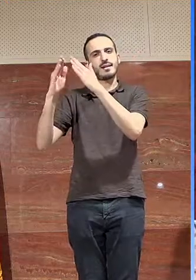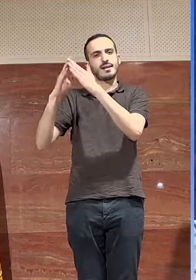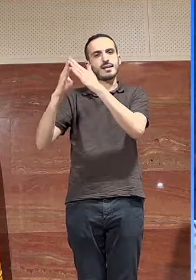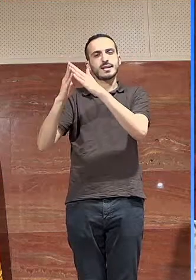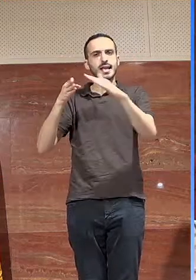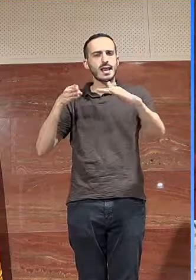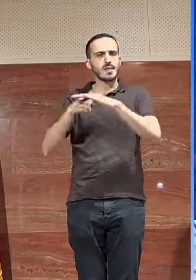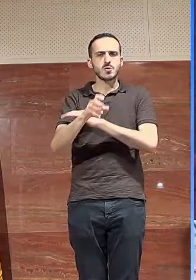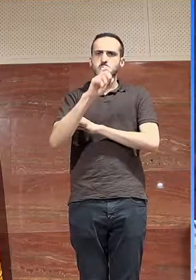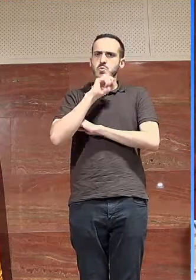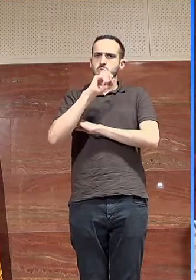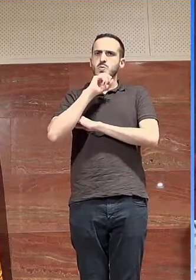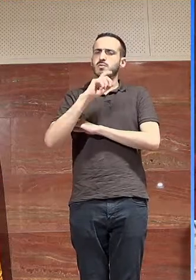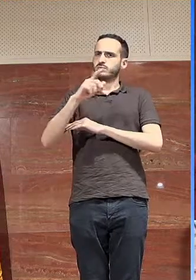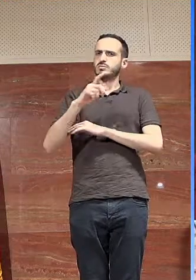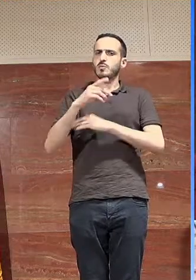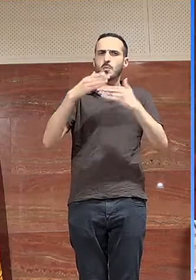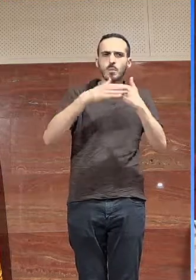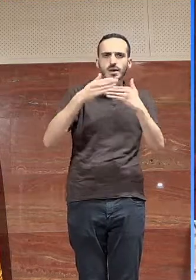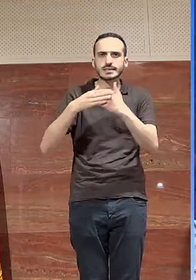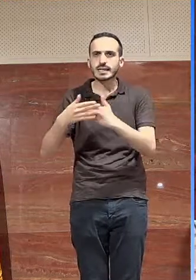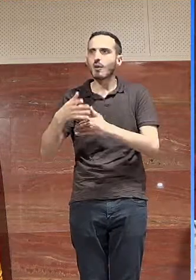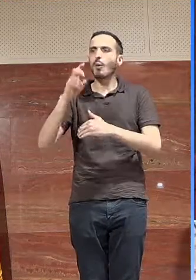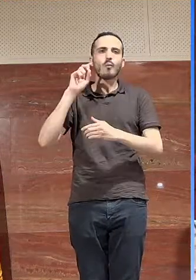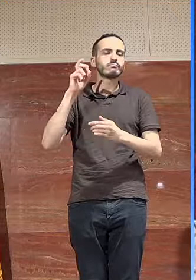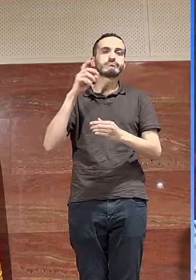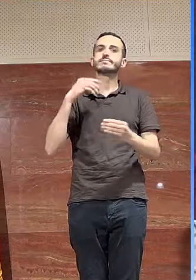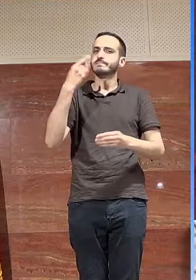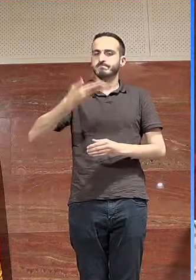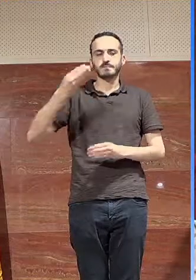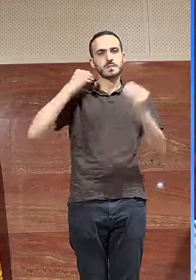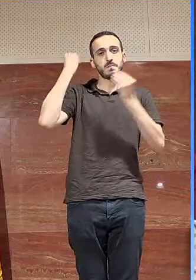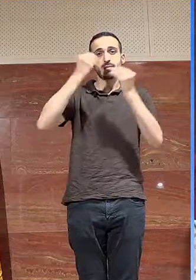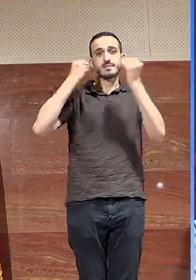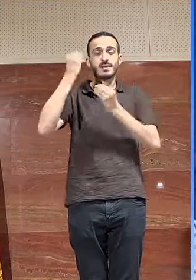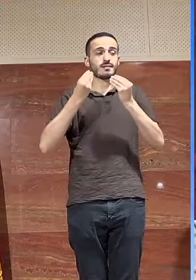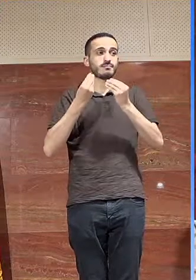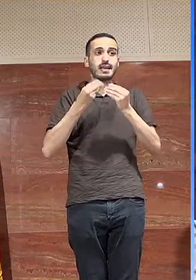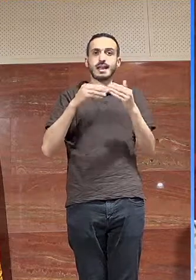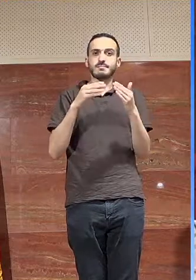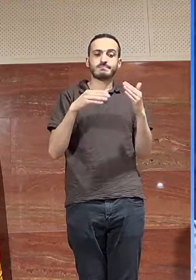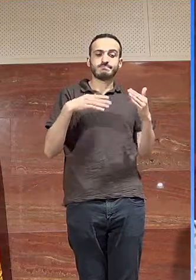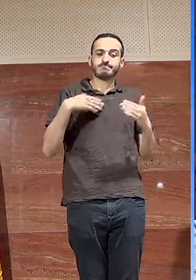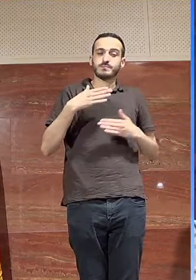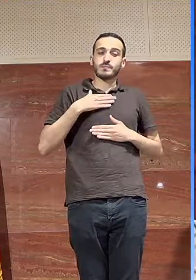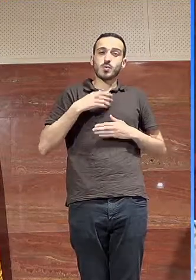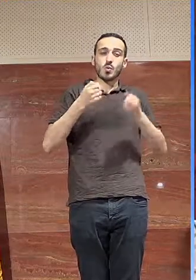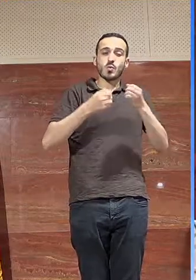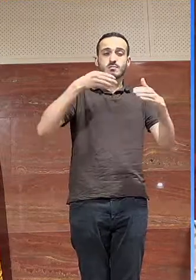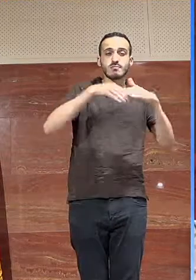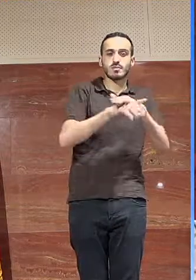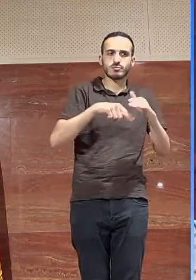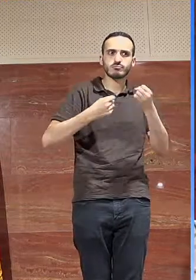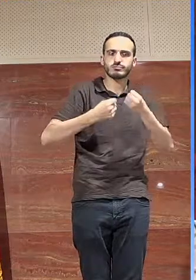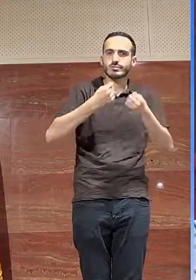el control visual, rampas que no estén cerradas, porque bueno, pensar un poco que todos recibimos mucha información cuando estamos en un garaje,